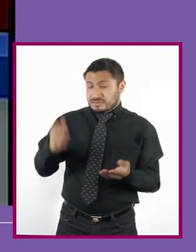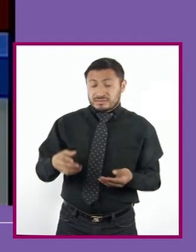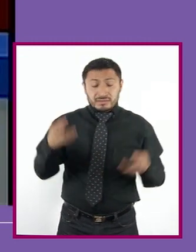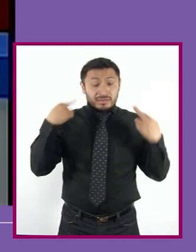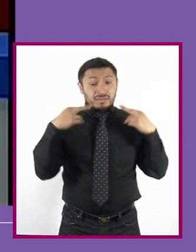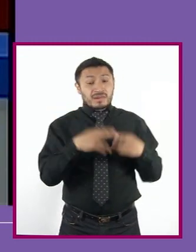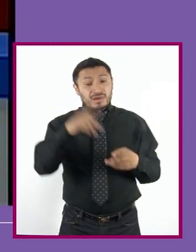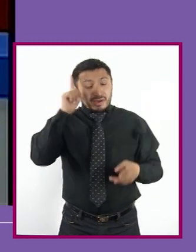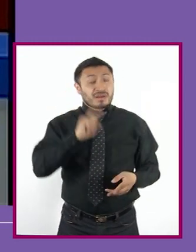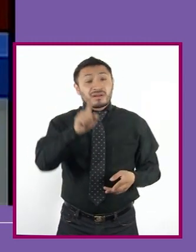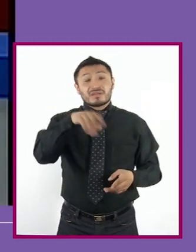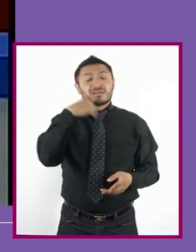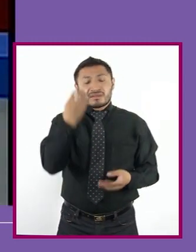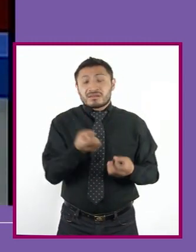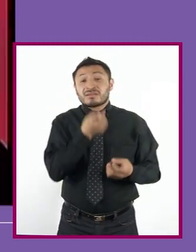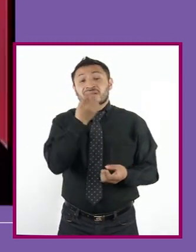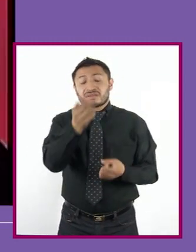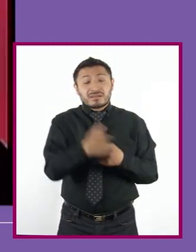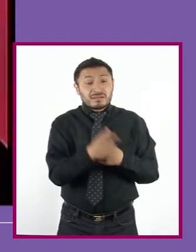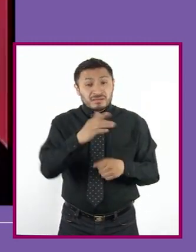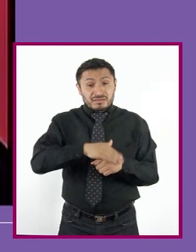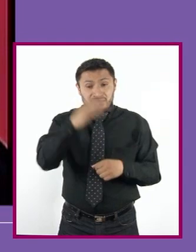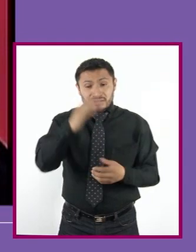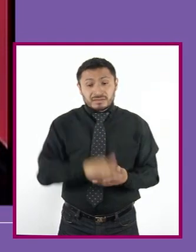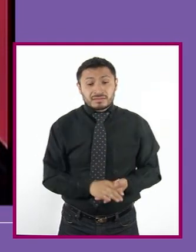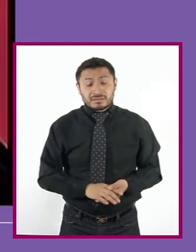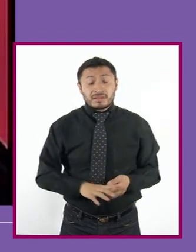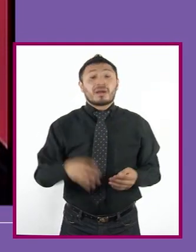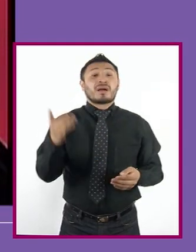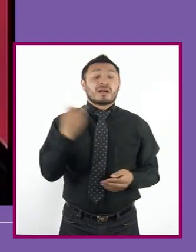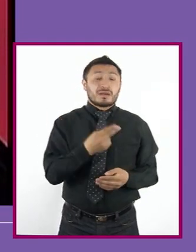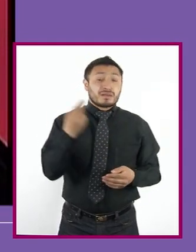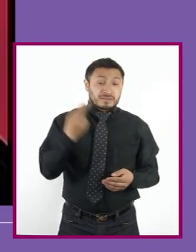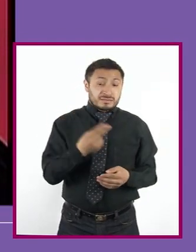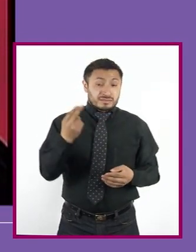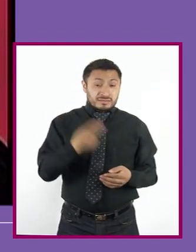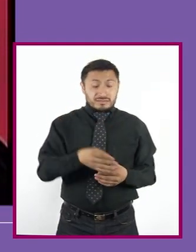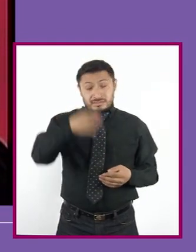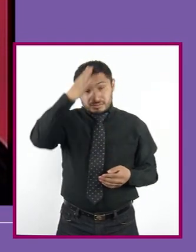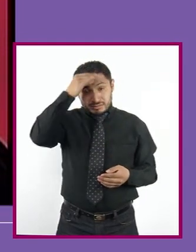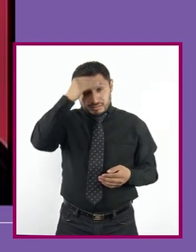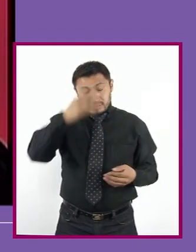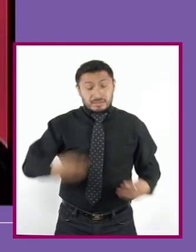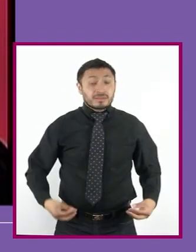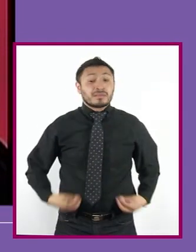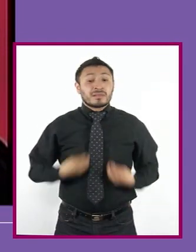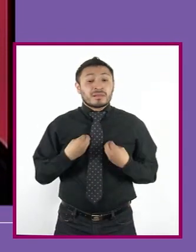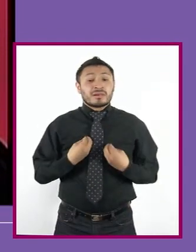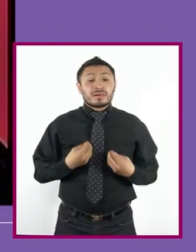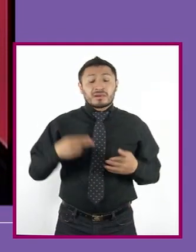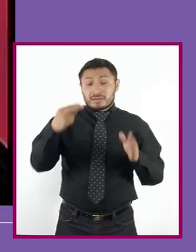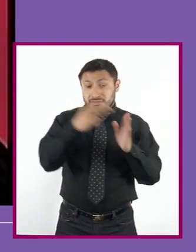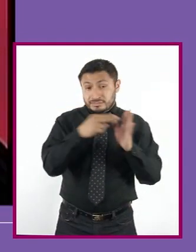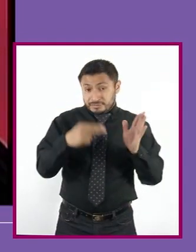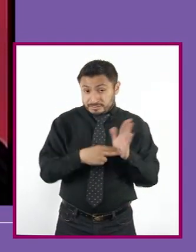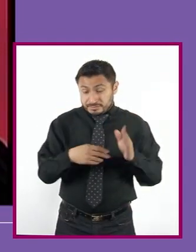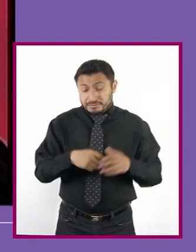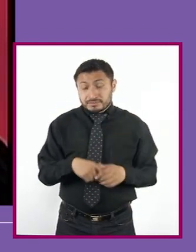¿le gustaría añadir algo? O sea, necesitamos aprender a vivir las